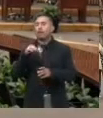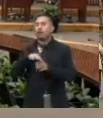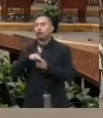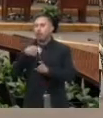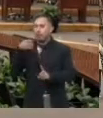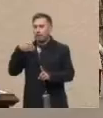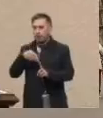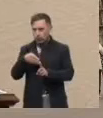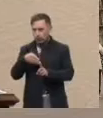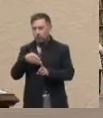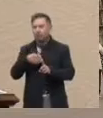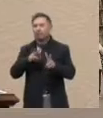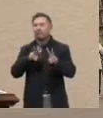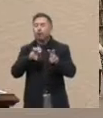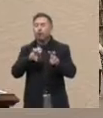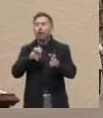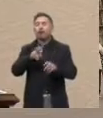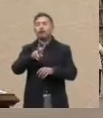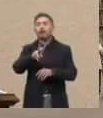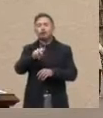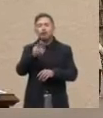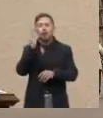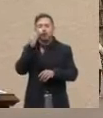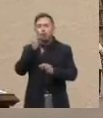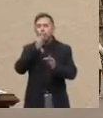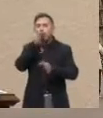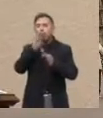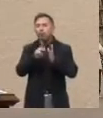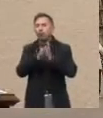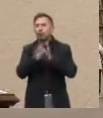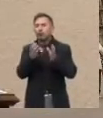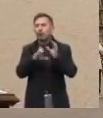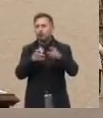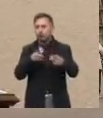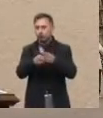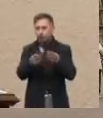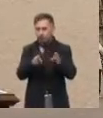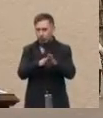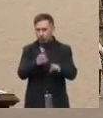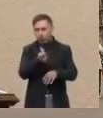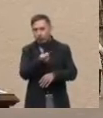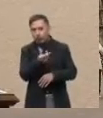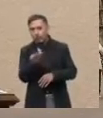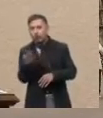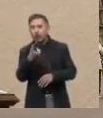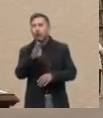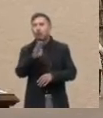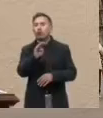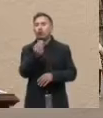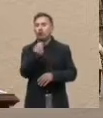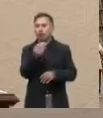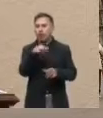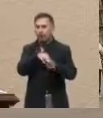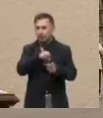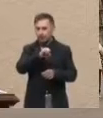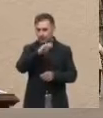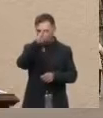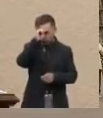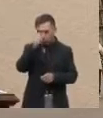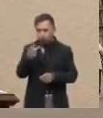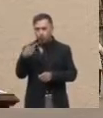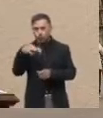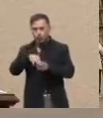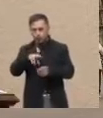lo que hace a la suspensión de los promocionales por 9 votos a favor, 2 votos en contra. Someto a